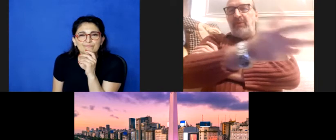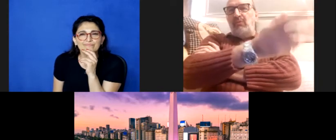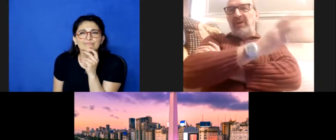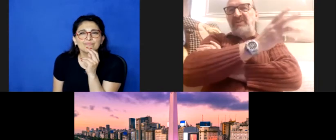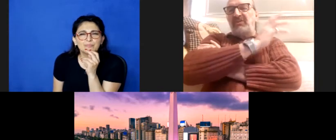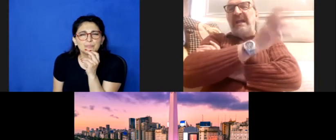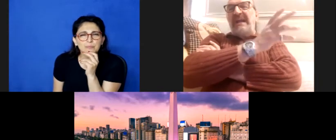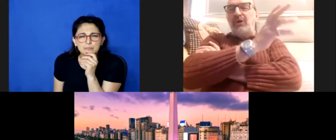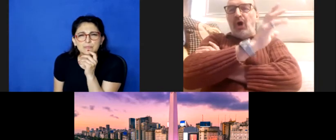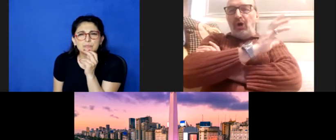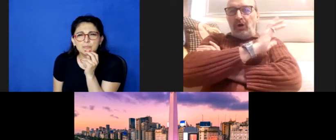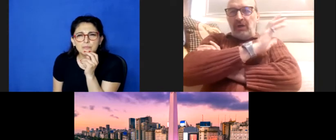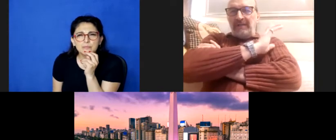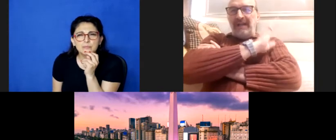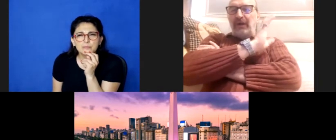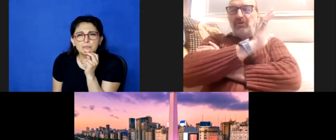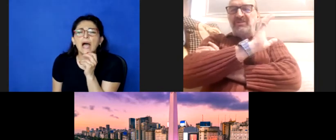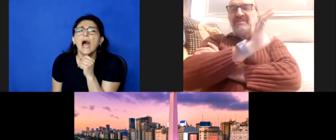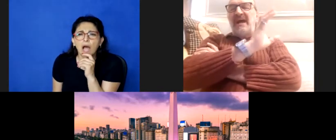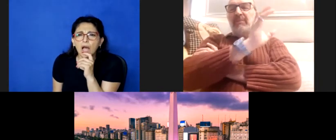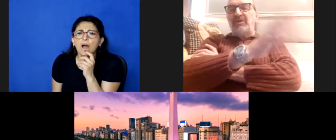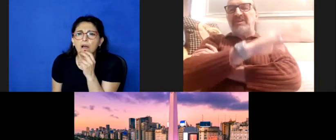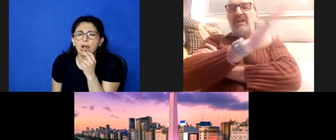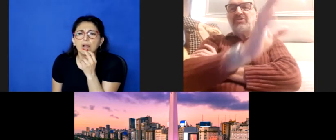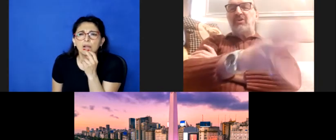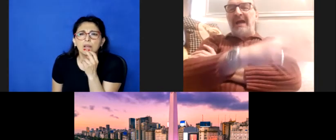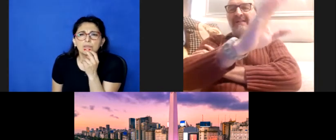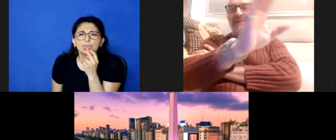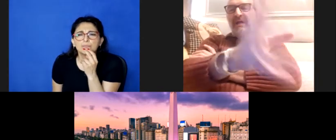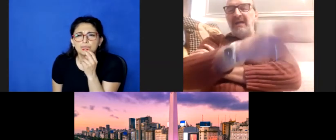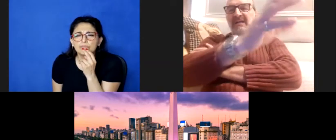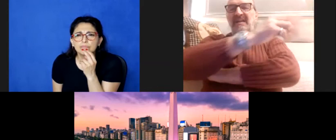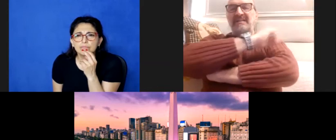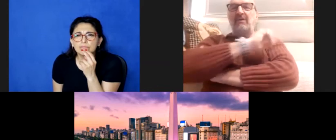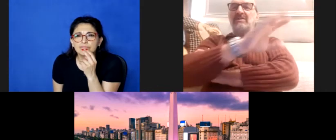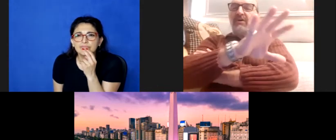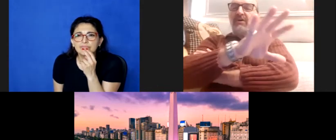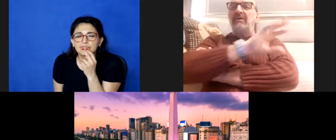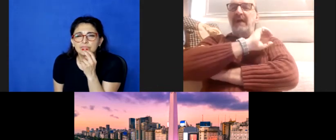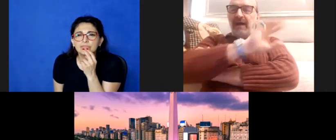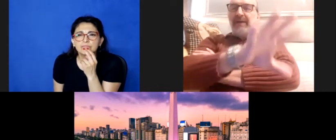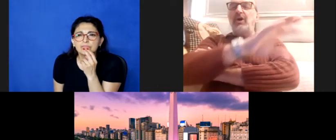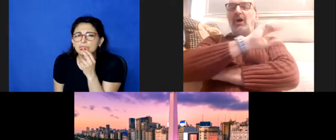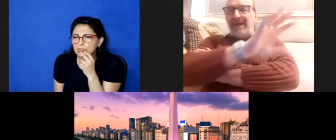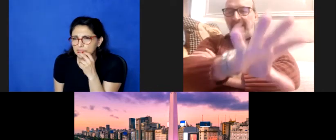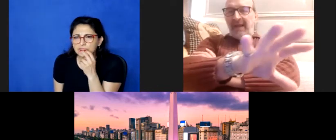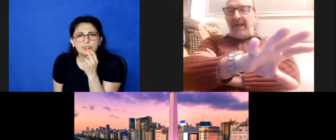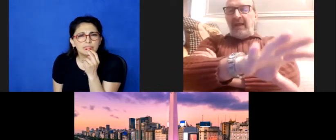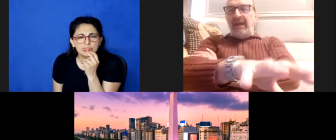tipo de un relleno del cannolo, el canolo siciliano, pero sin el chocolate, sin esta cosa, con